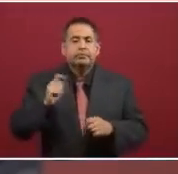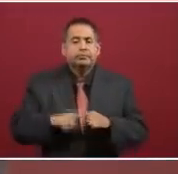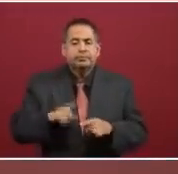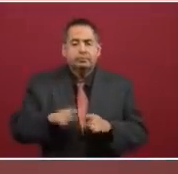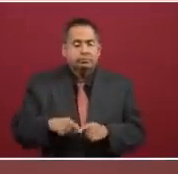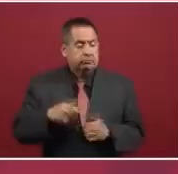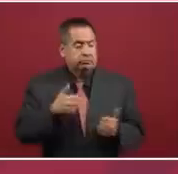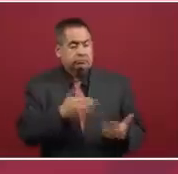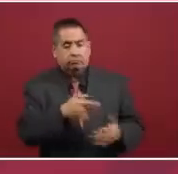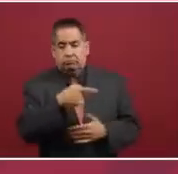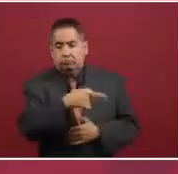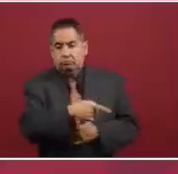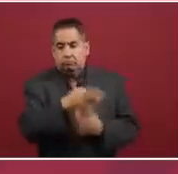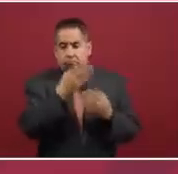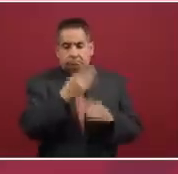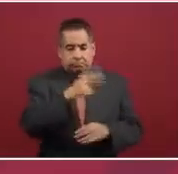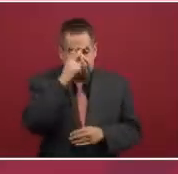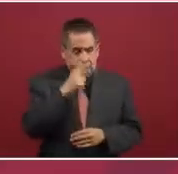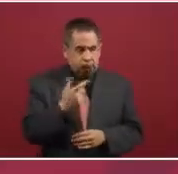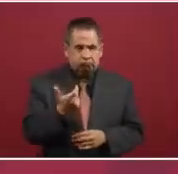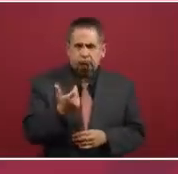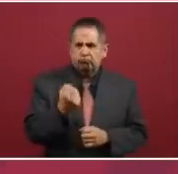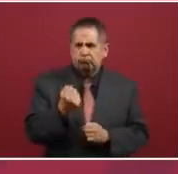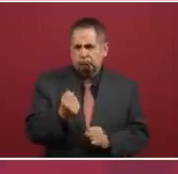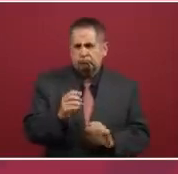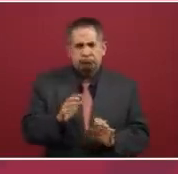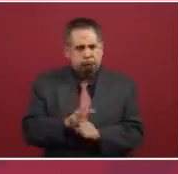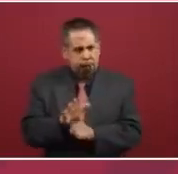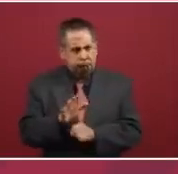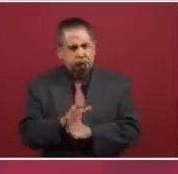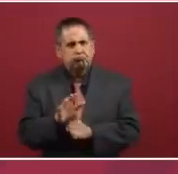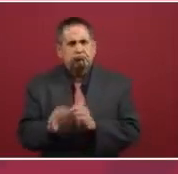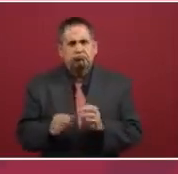está bien nuestro peso,